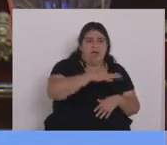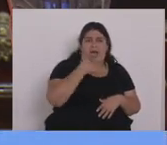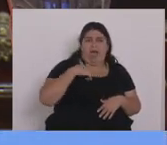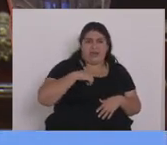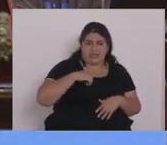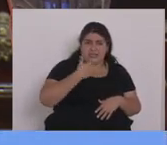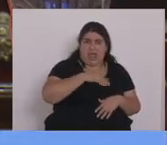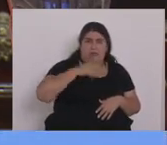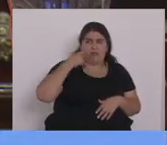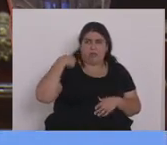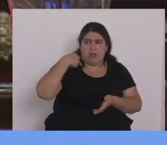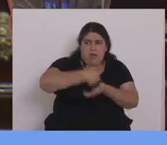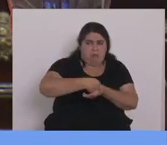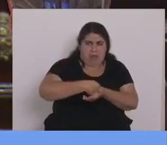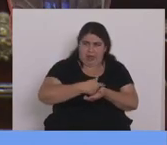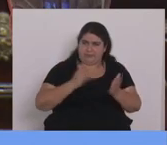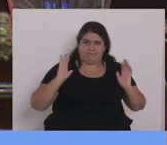Fondo Monetario Internacional.